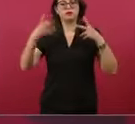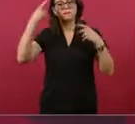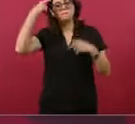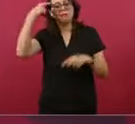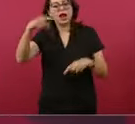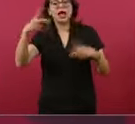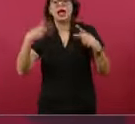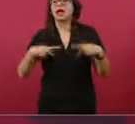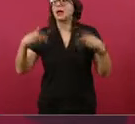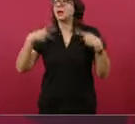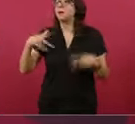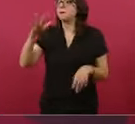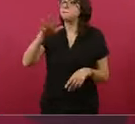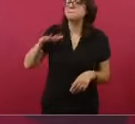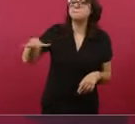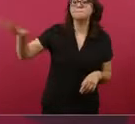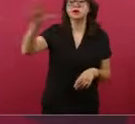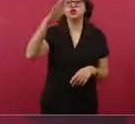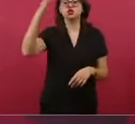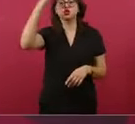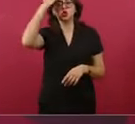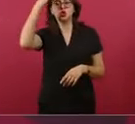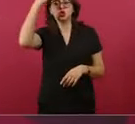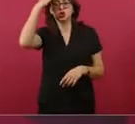conozca lo que estamos haciendo